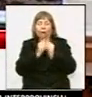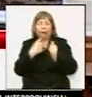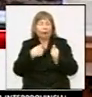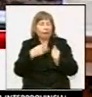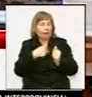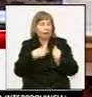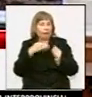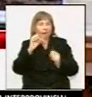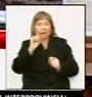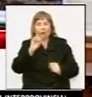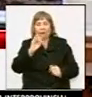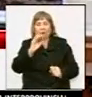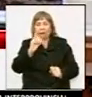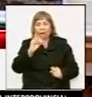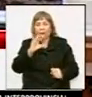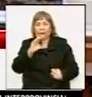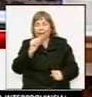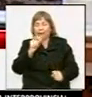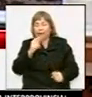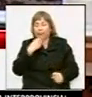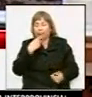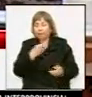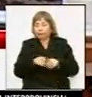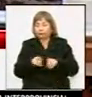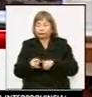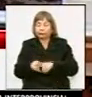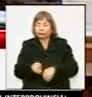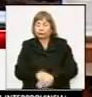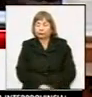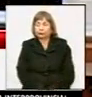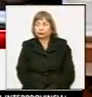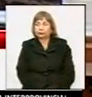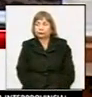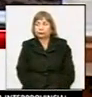sindicatos, recibimos comunicaciones también de